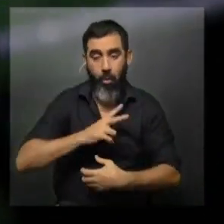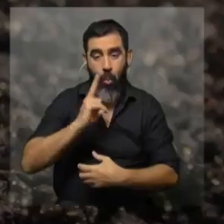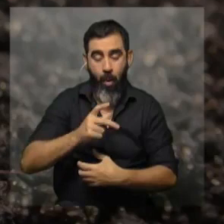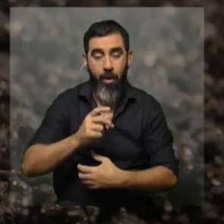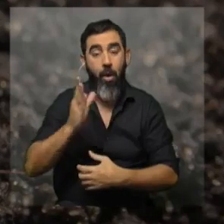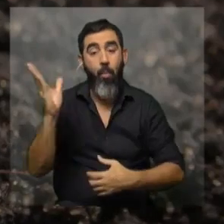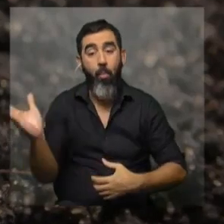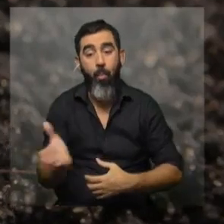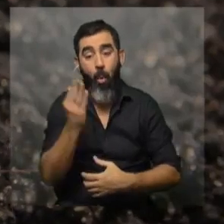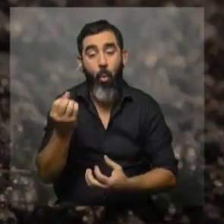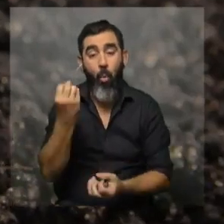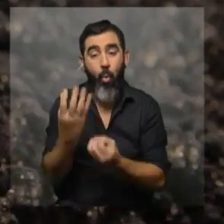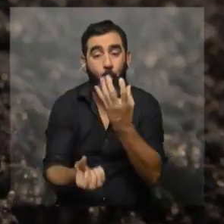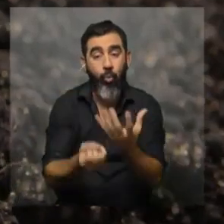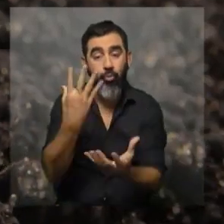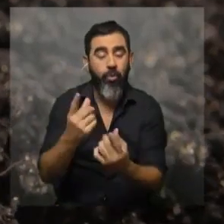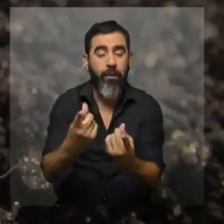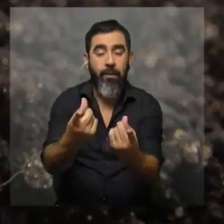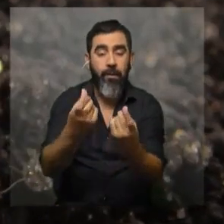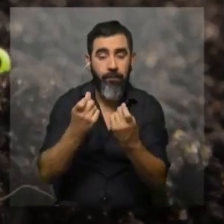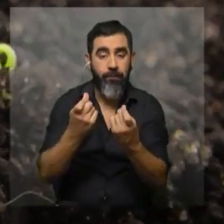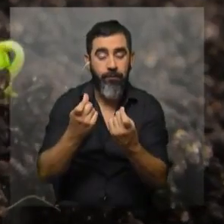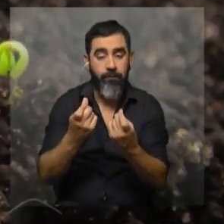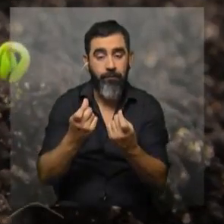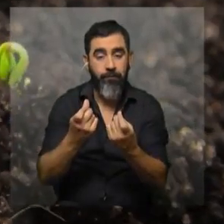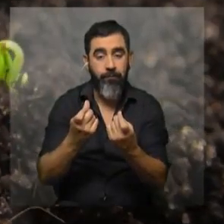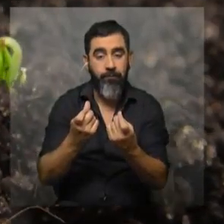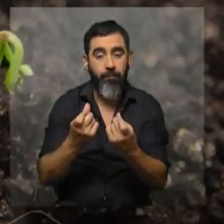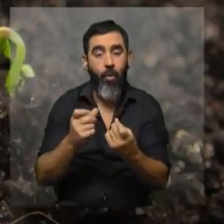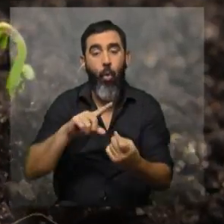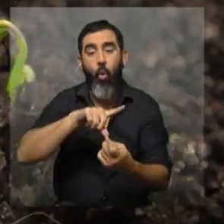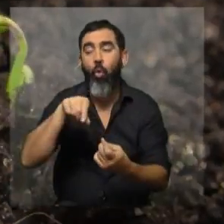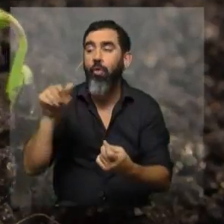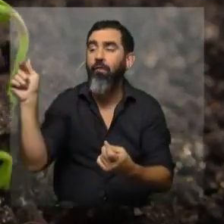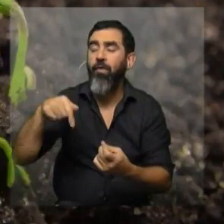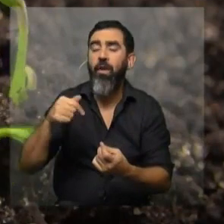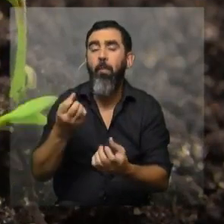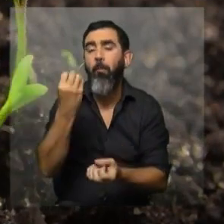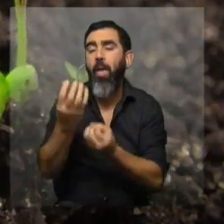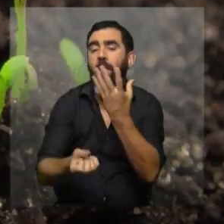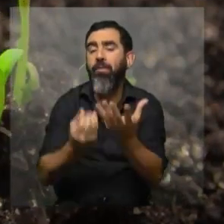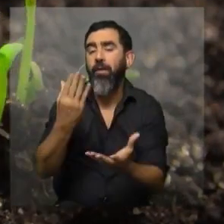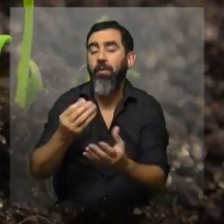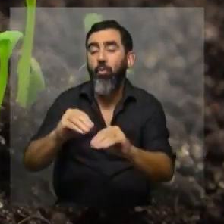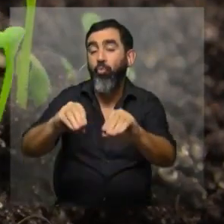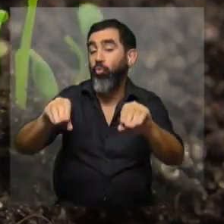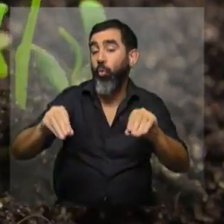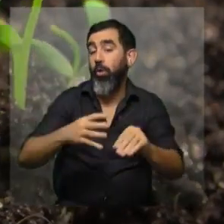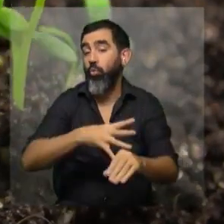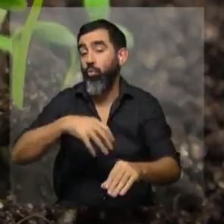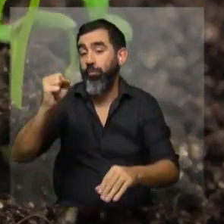plantas, es absolutamente necesario. Entonces, ¿de dónde sacan el fósforo las plantas? Lo sacan del suelo.